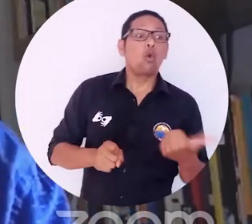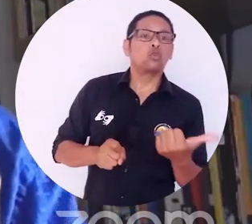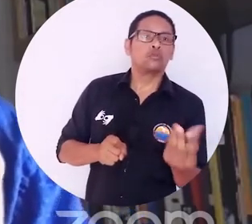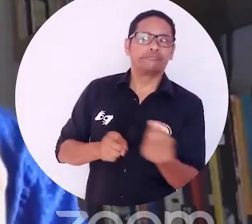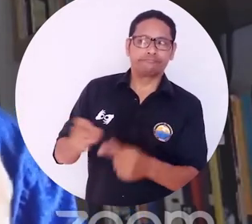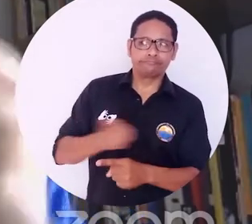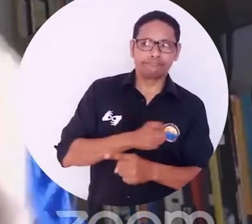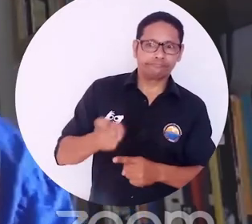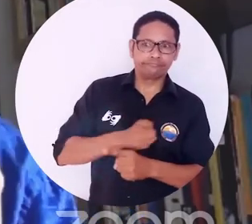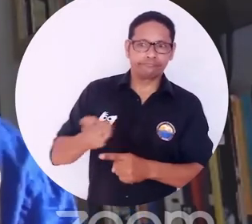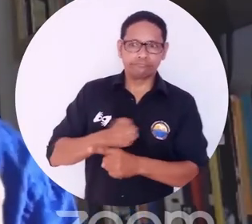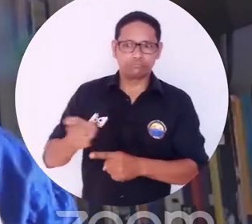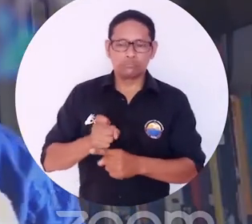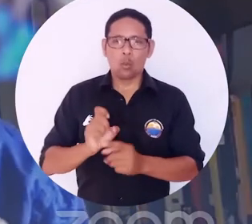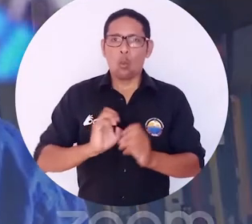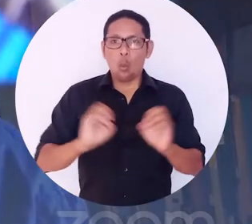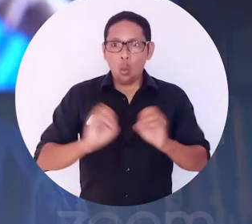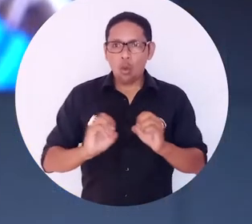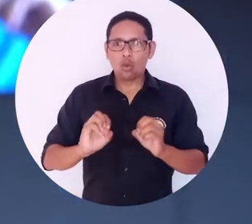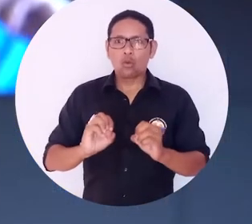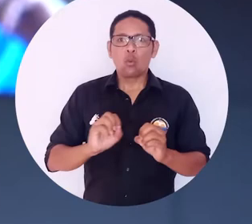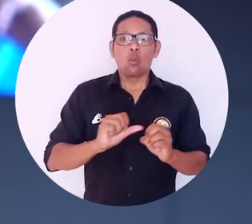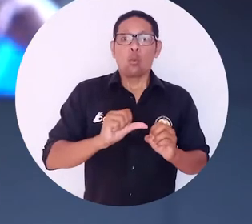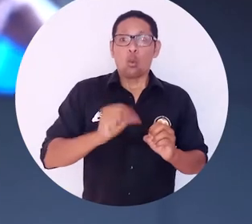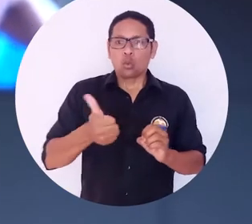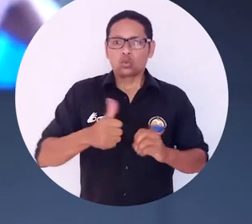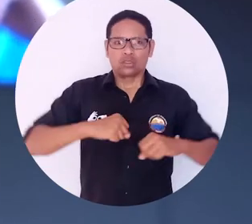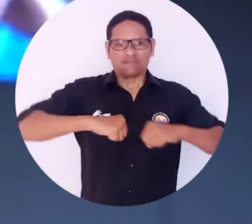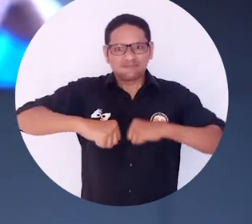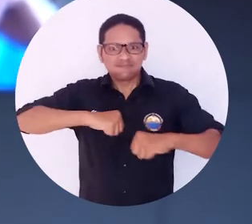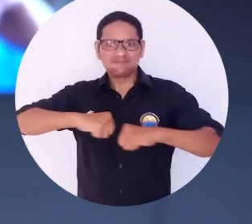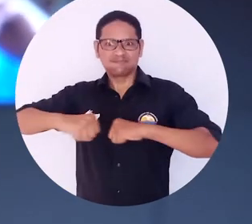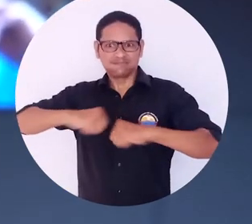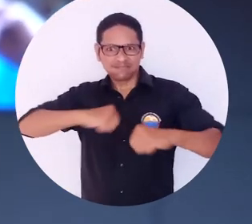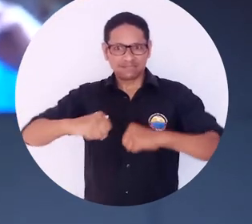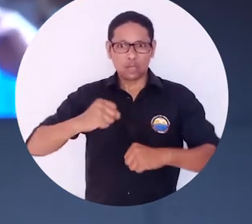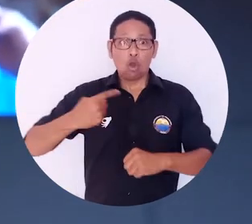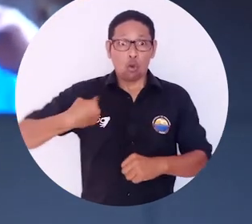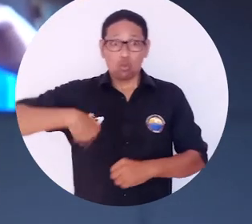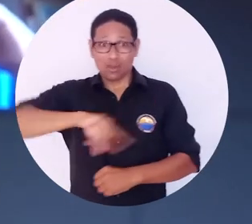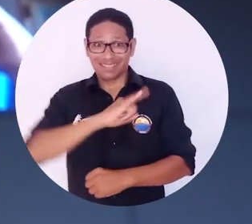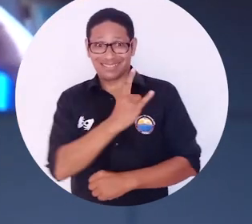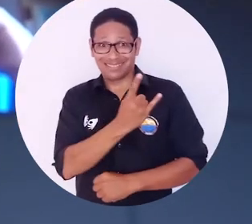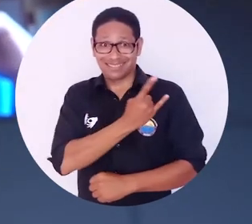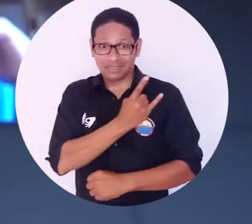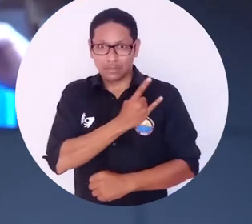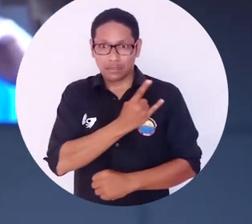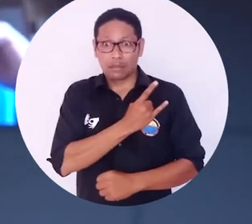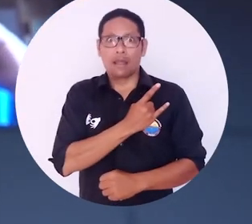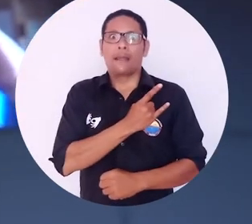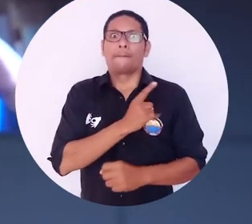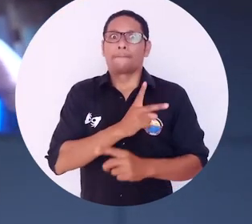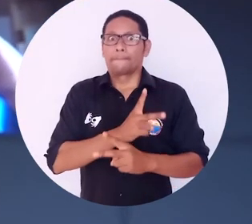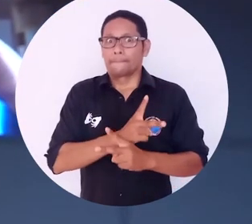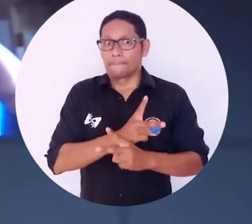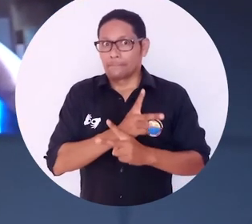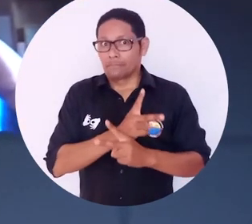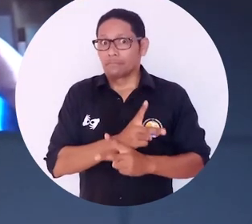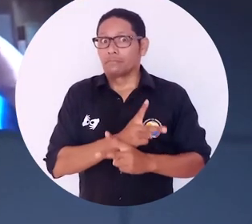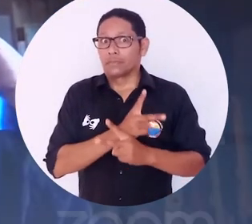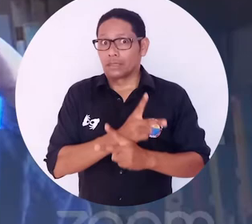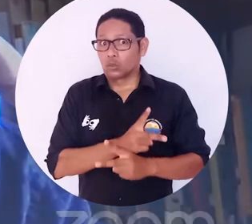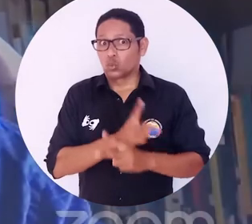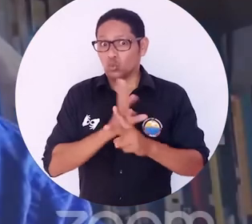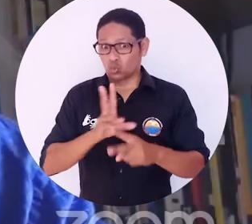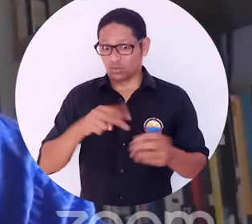de la delegación de la formación en otros tipos de actores que no son las universidades, en el que habría un riesgo inclusive en la calidad